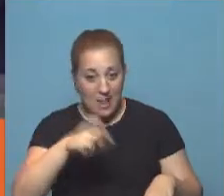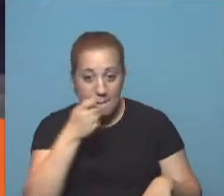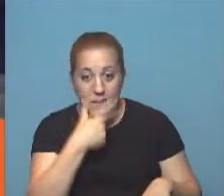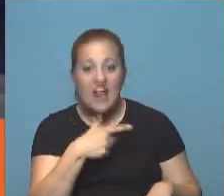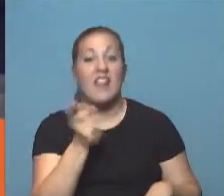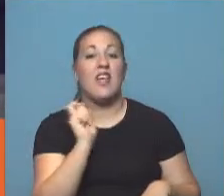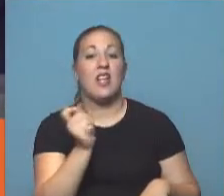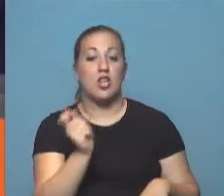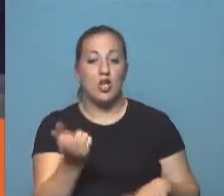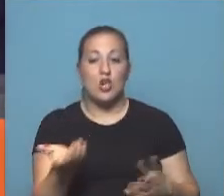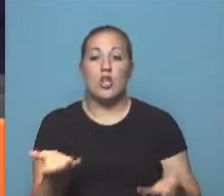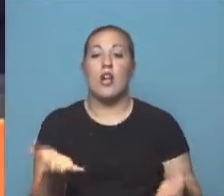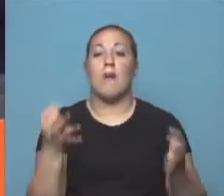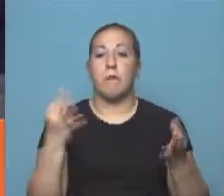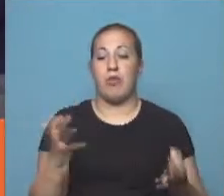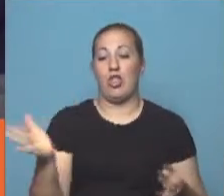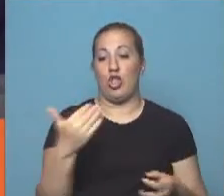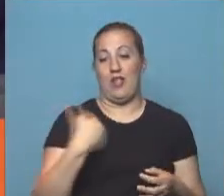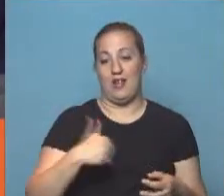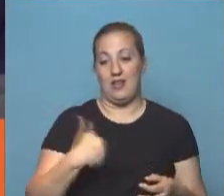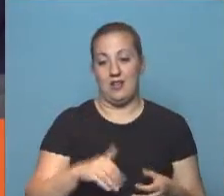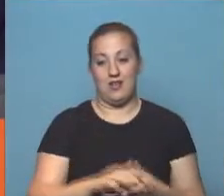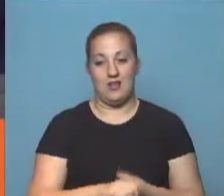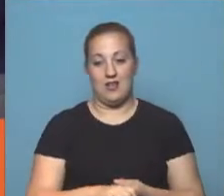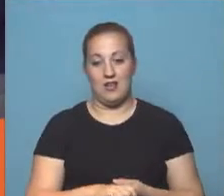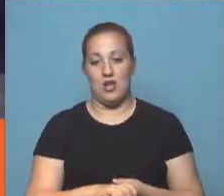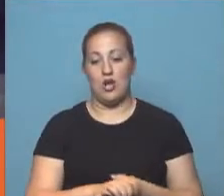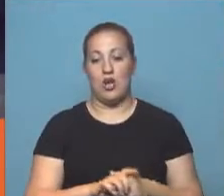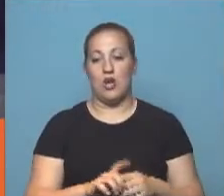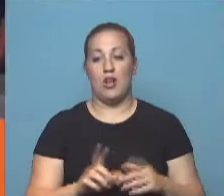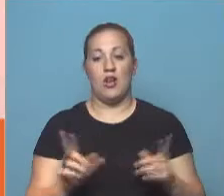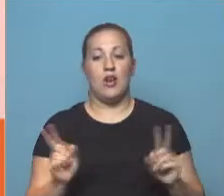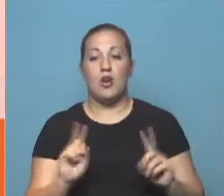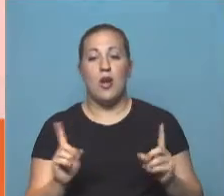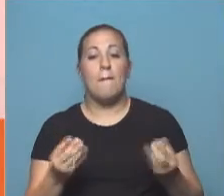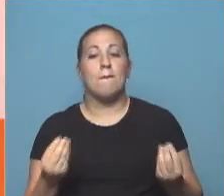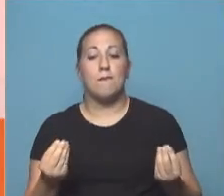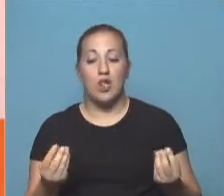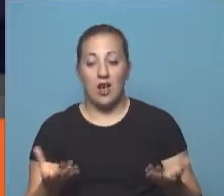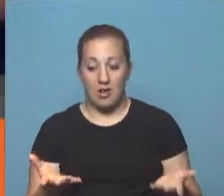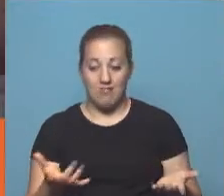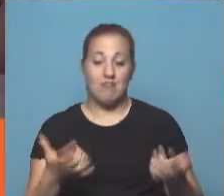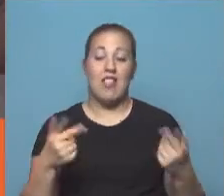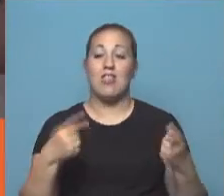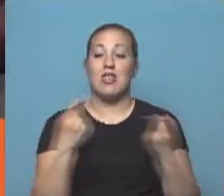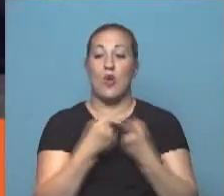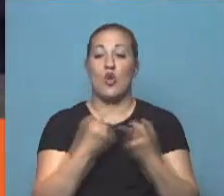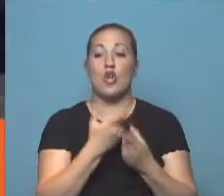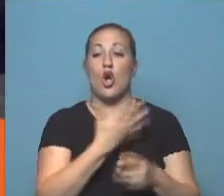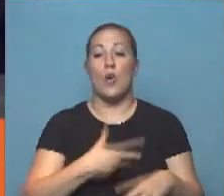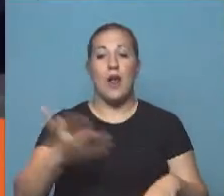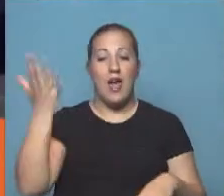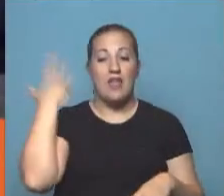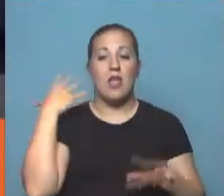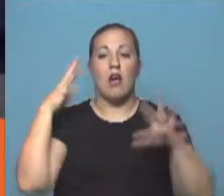es, Leandro? Entiendo yo que de los argentinos. Te caíste en un pozo ahí. No, ¿por qué? No, si te sentiste cómodo. Porque claramente, y fue una gran discusión que se dio en el gobierno anterior,